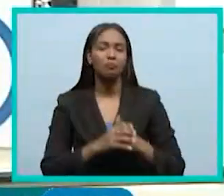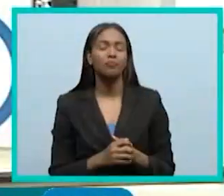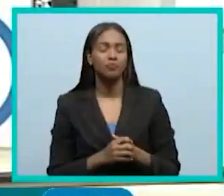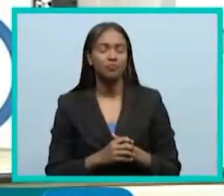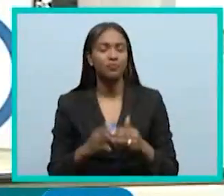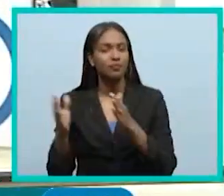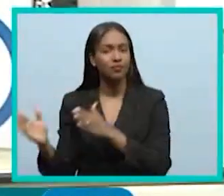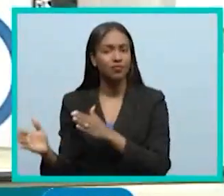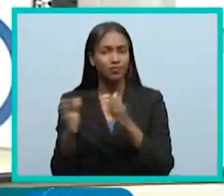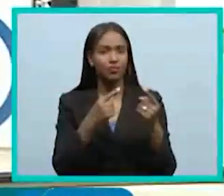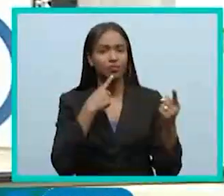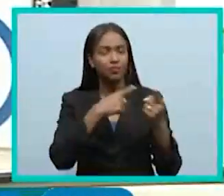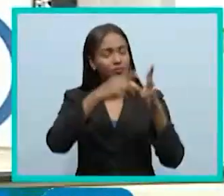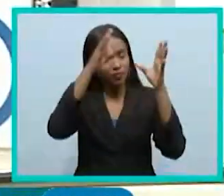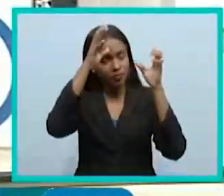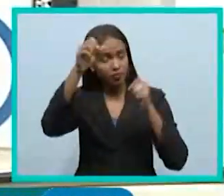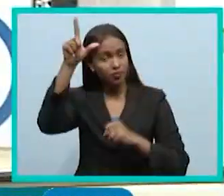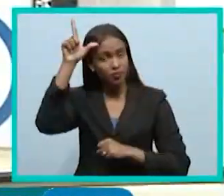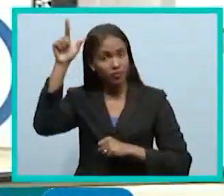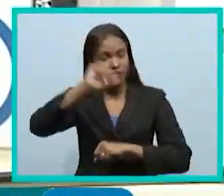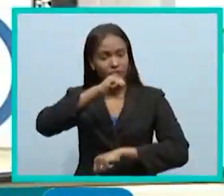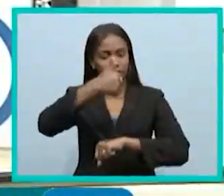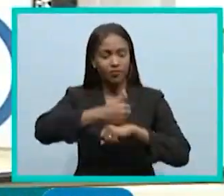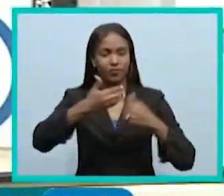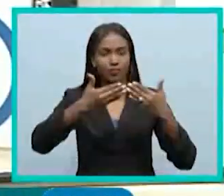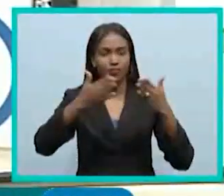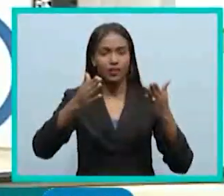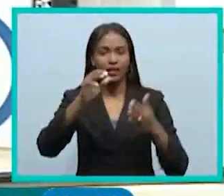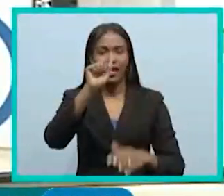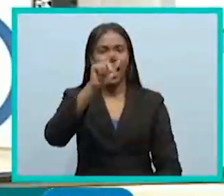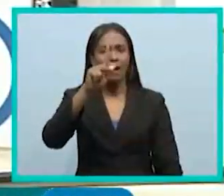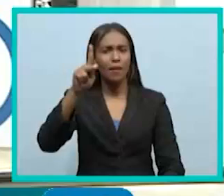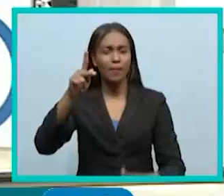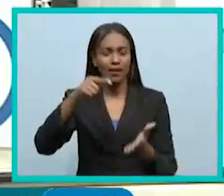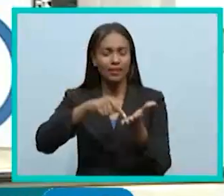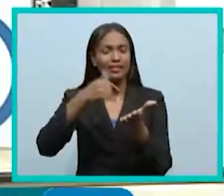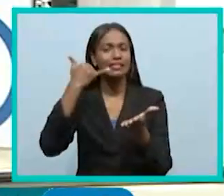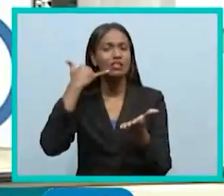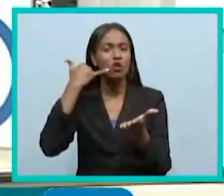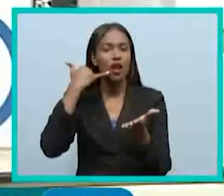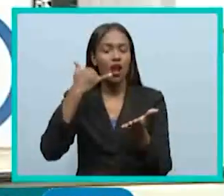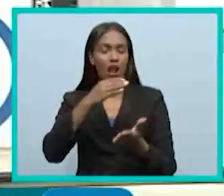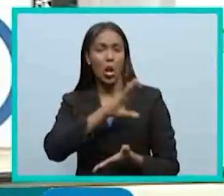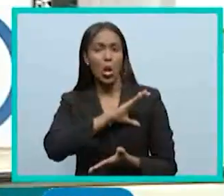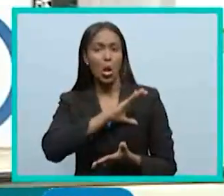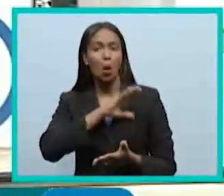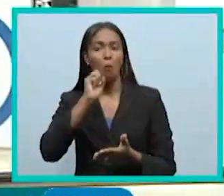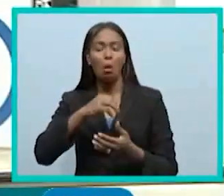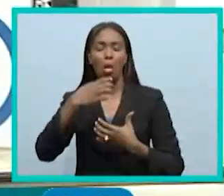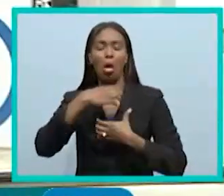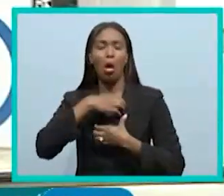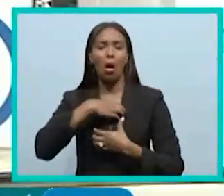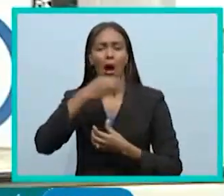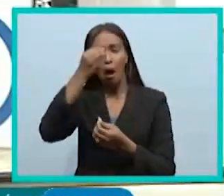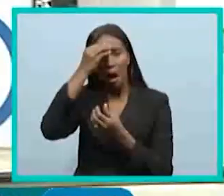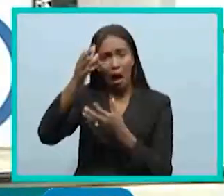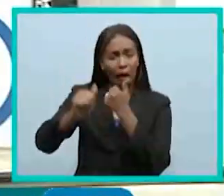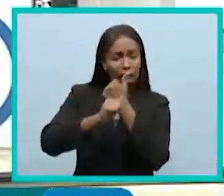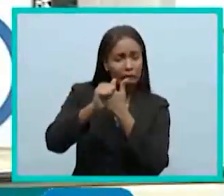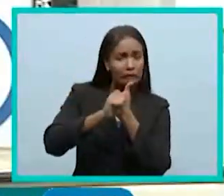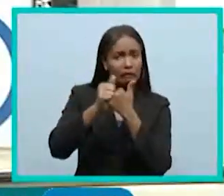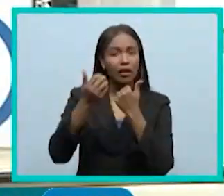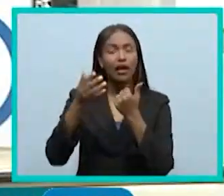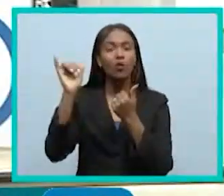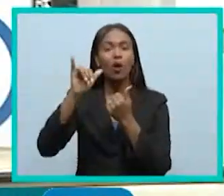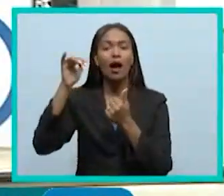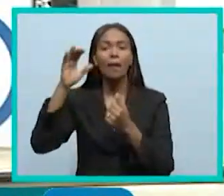a cambiar de información. El presidente Luis Abinader encabezó el lanzamiento de la aplicación de denuncias virtuales, una nueva app, y la presentación de nuevas unidades tácticas de drones de